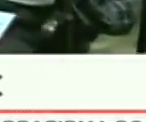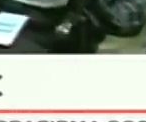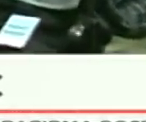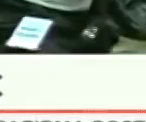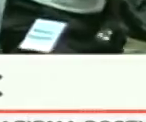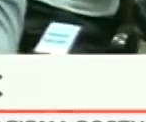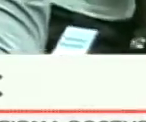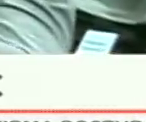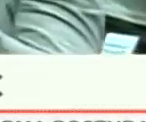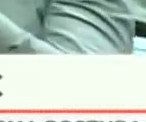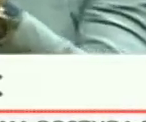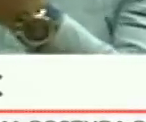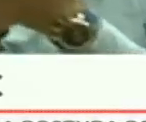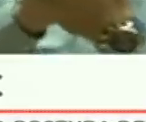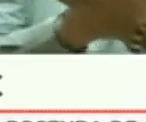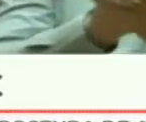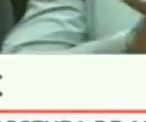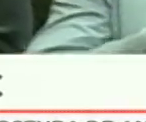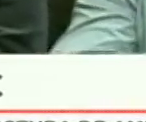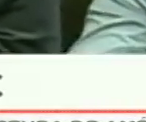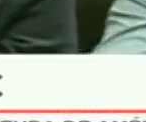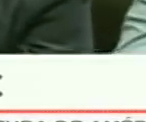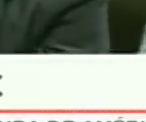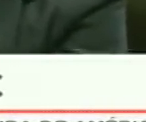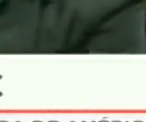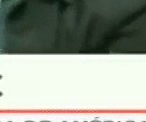Earle. María del Mar. Earle,